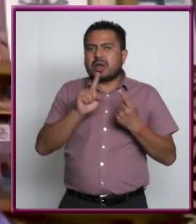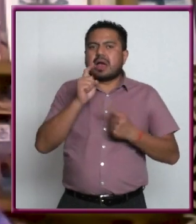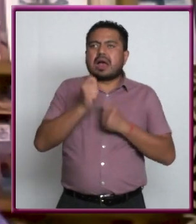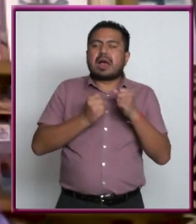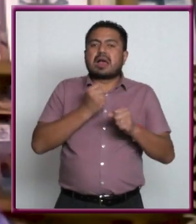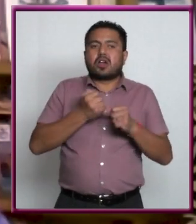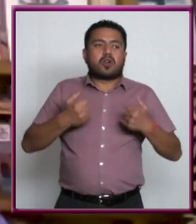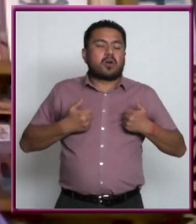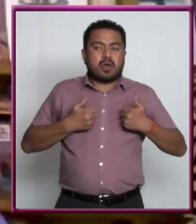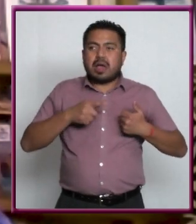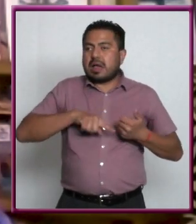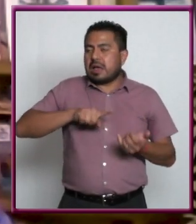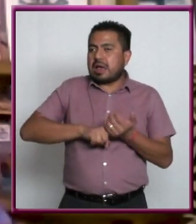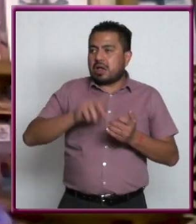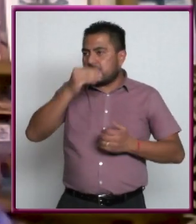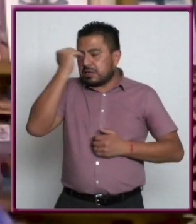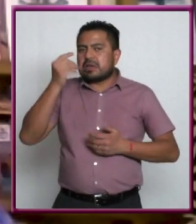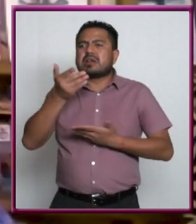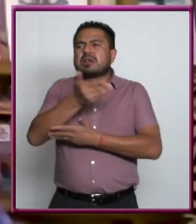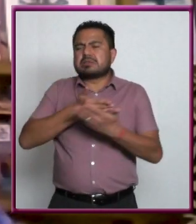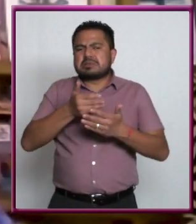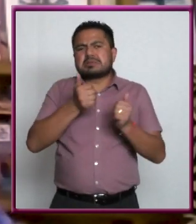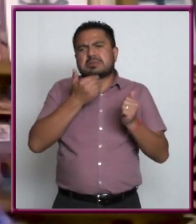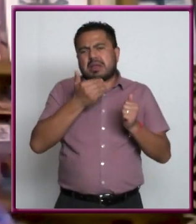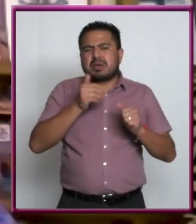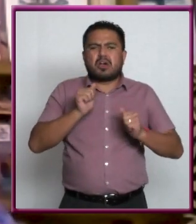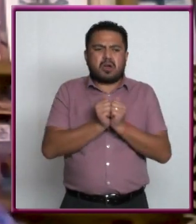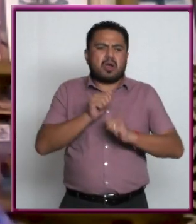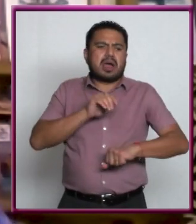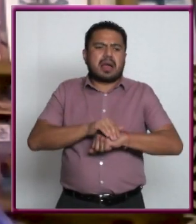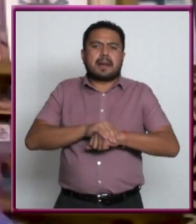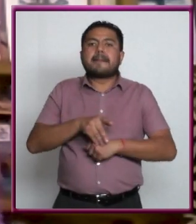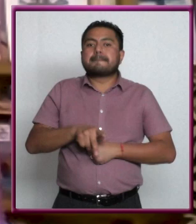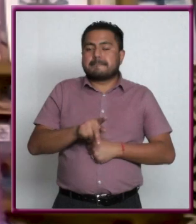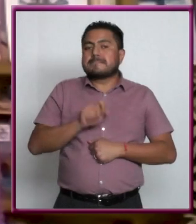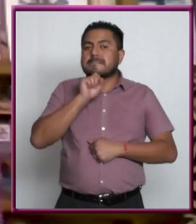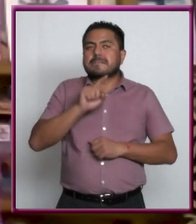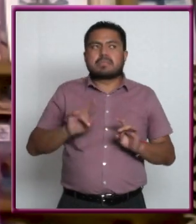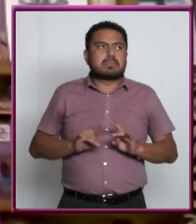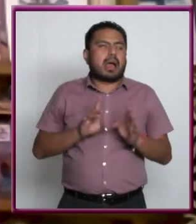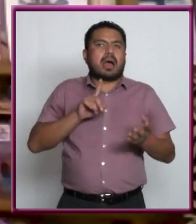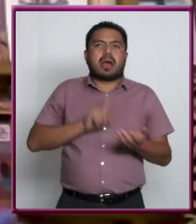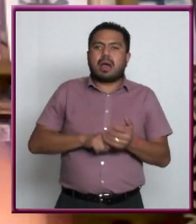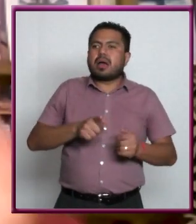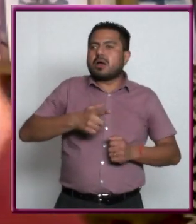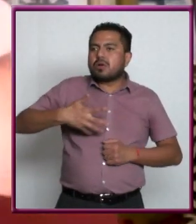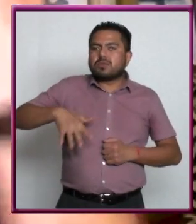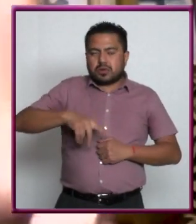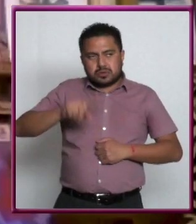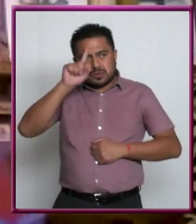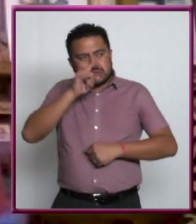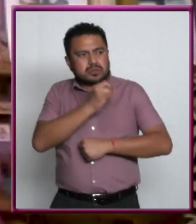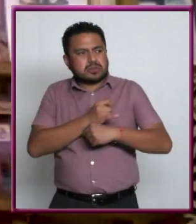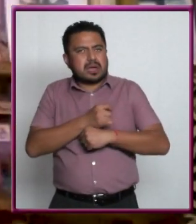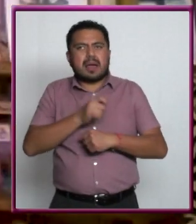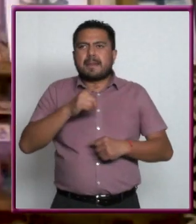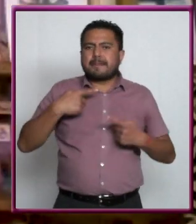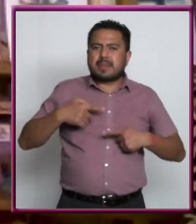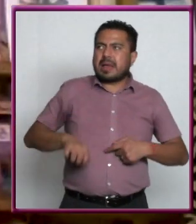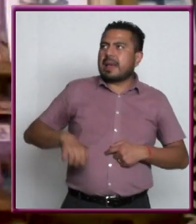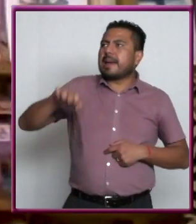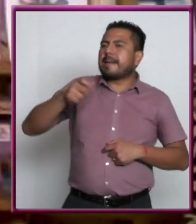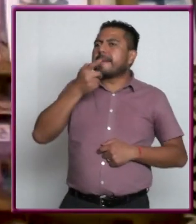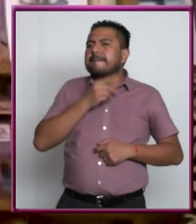alguien joven que no sabe qué hacer. Está bien que lo comparten con los amigues, ¿no? Pero también que de pronto busquen la asesoría de una